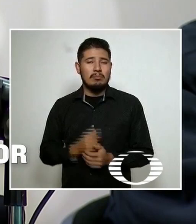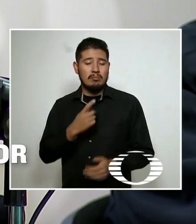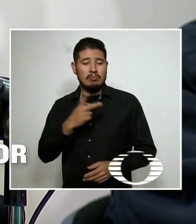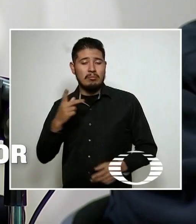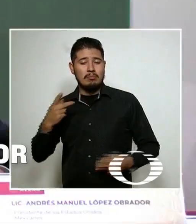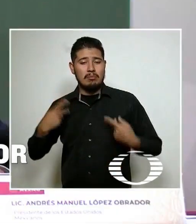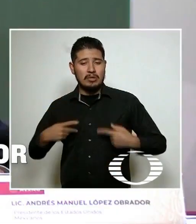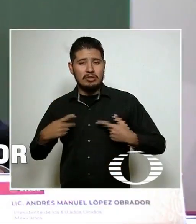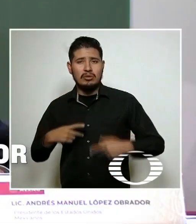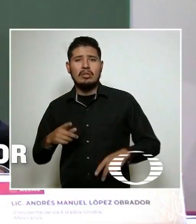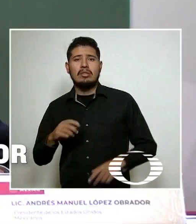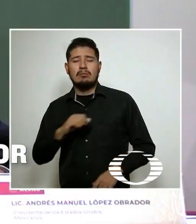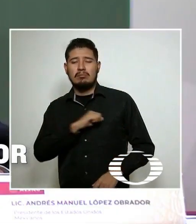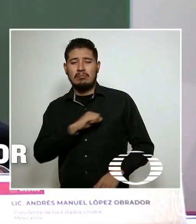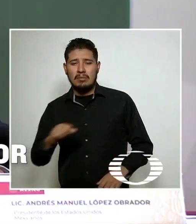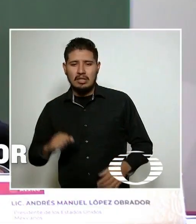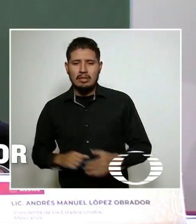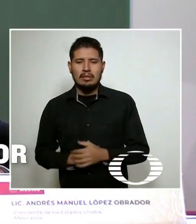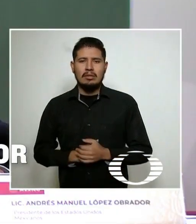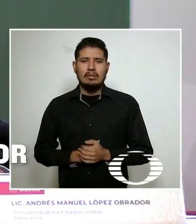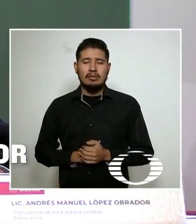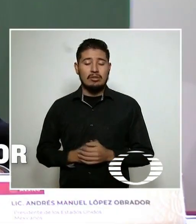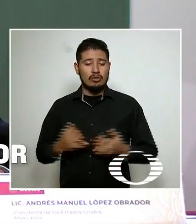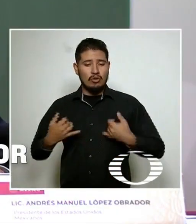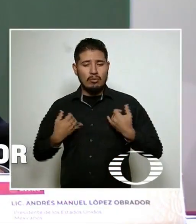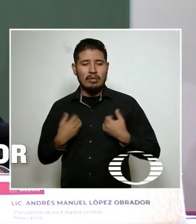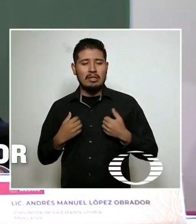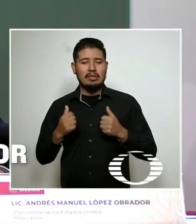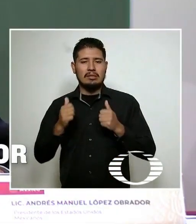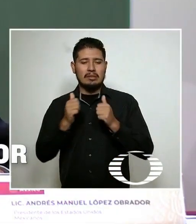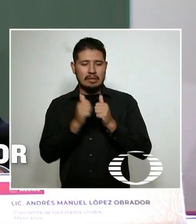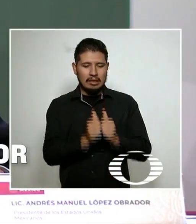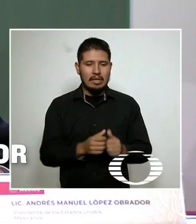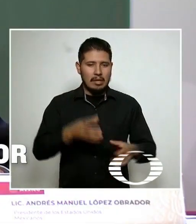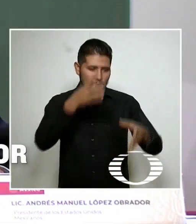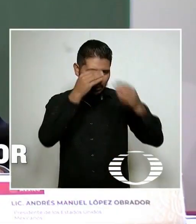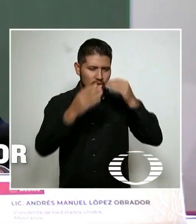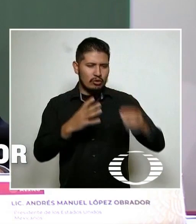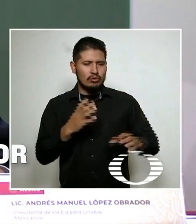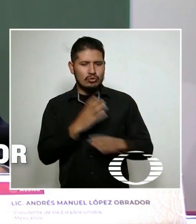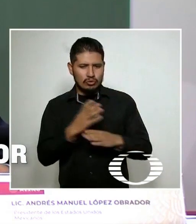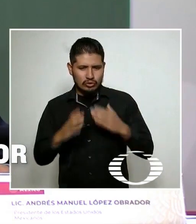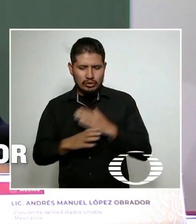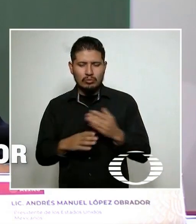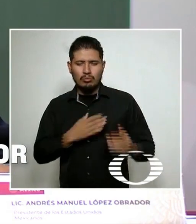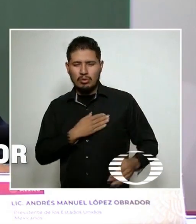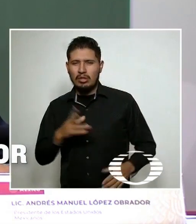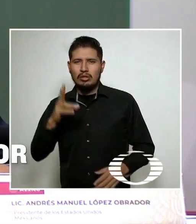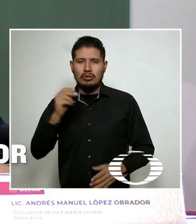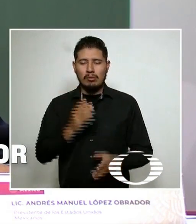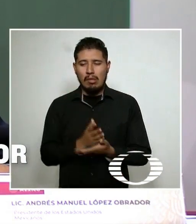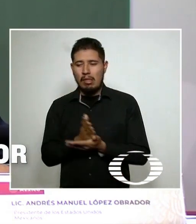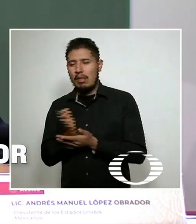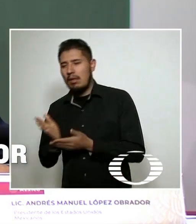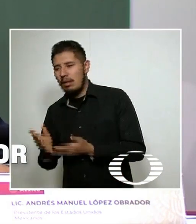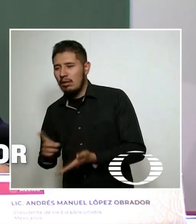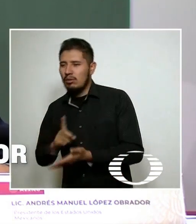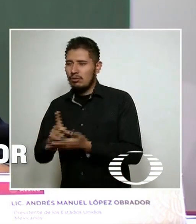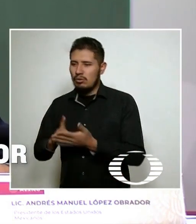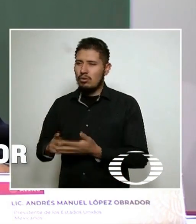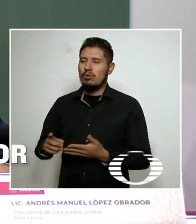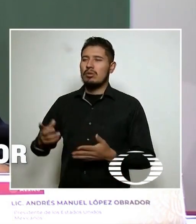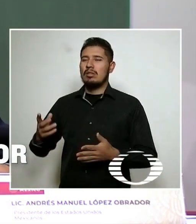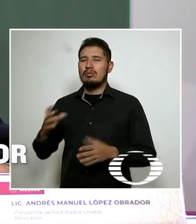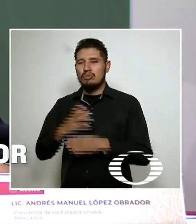delincuentes. Esa es la mejor forma de enfrentar el grave problema